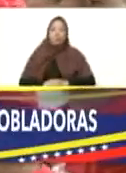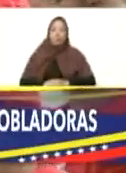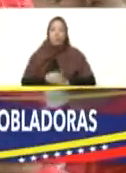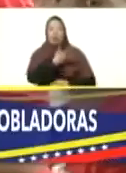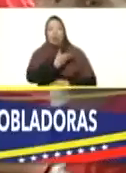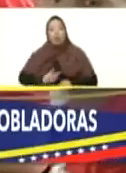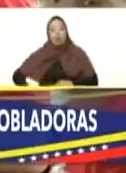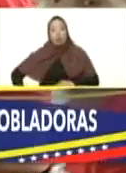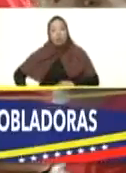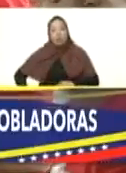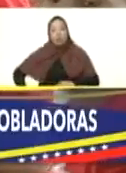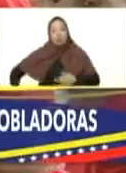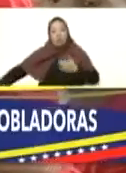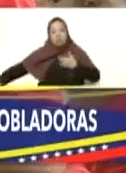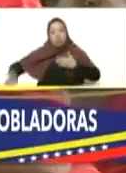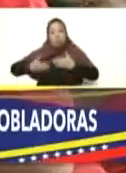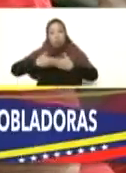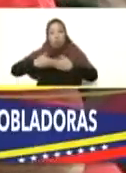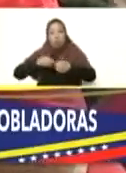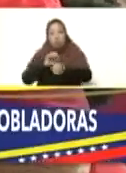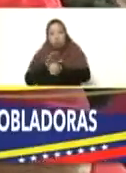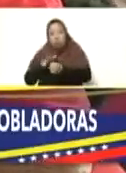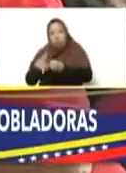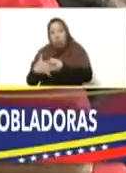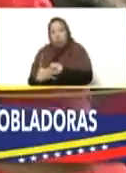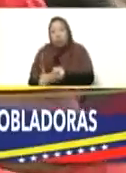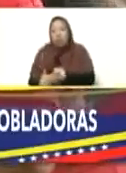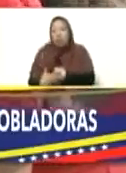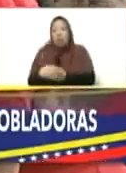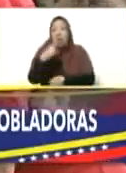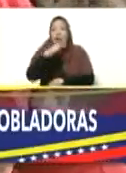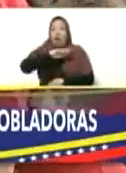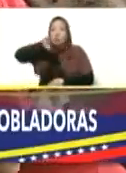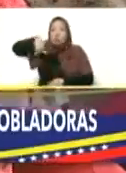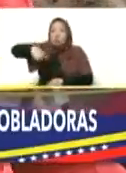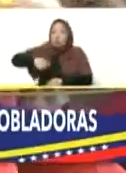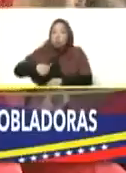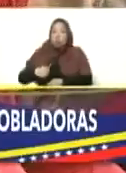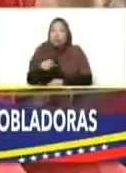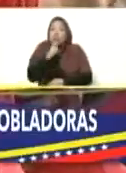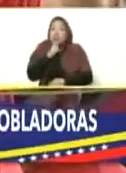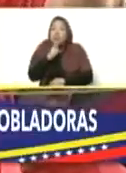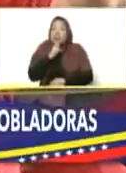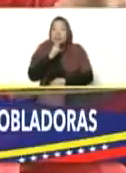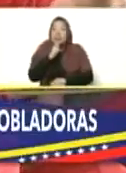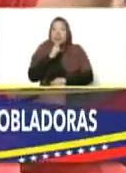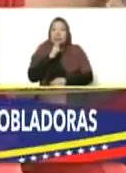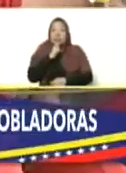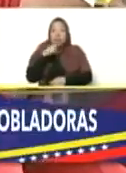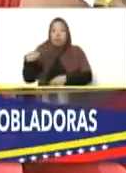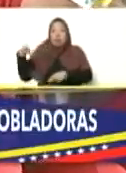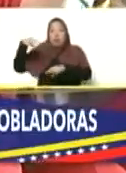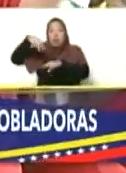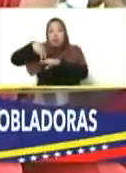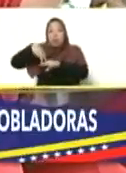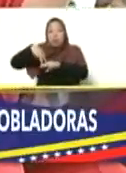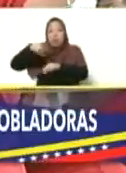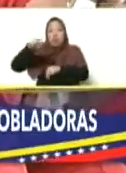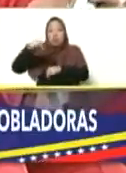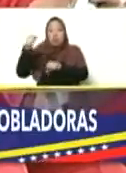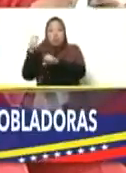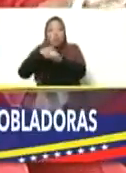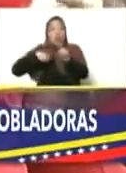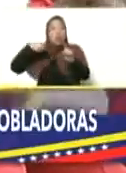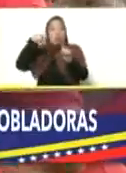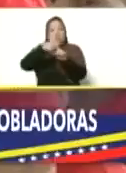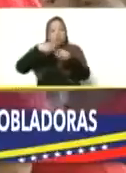el bloqueo en la pandemia nos vino a poner a nosotros así como que quieren sea y no pueden salir más a pelear a